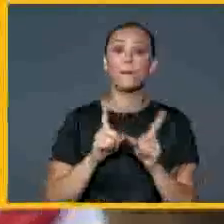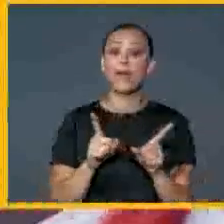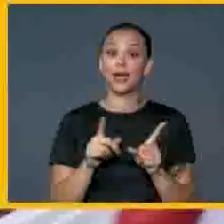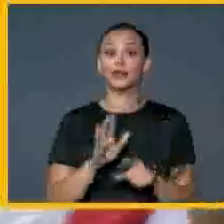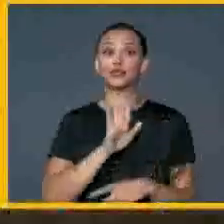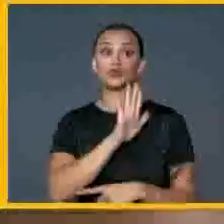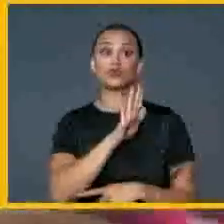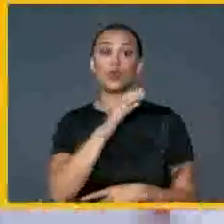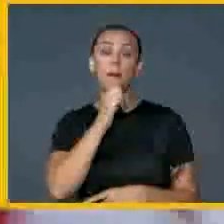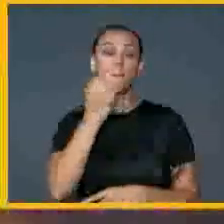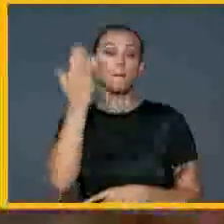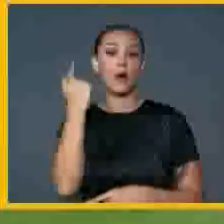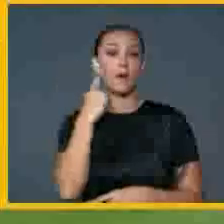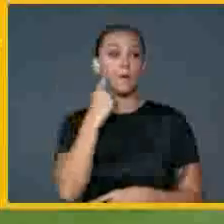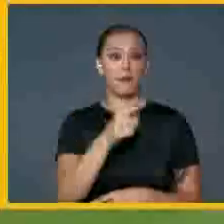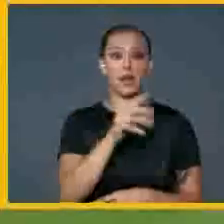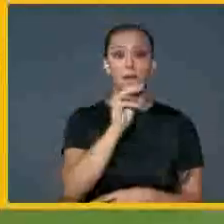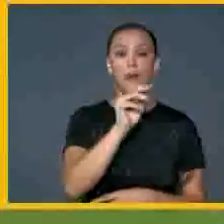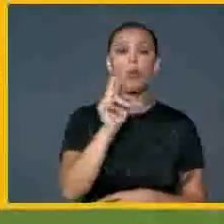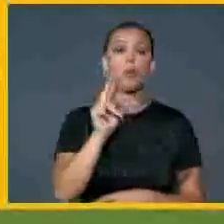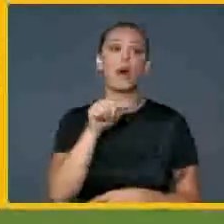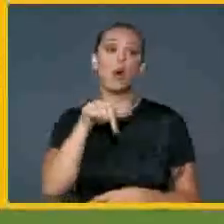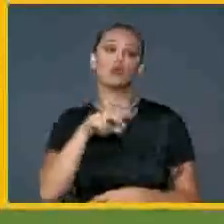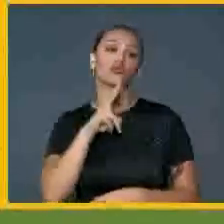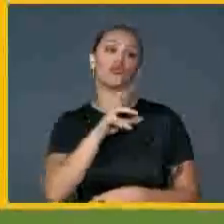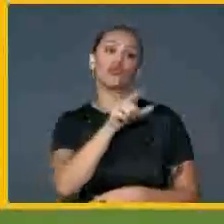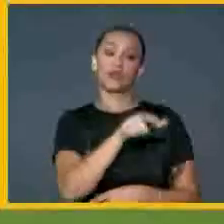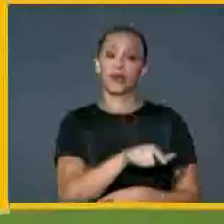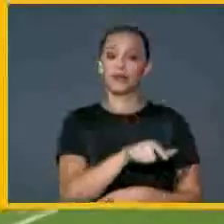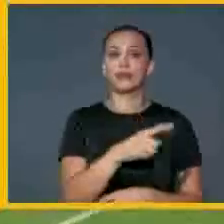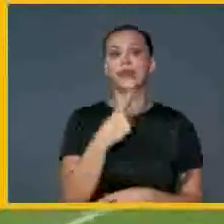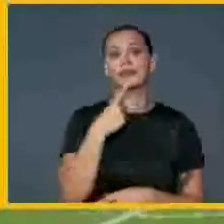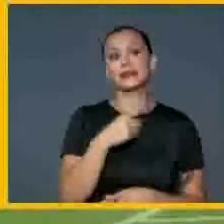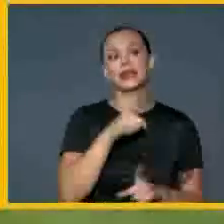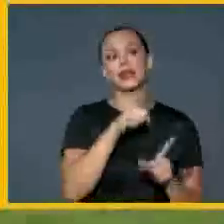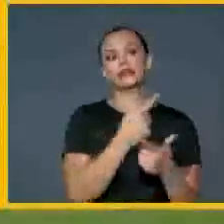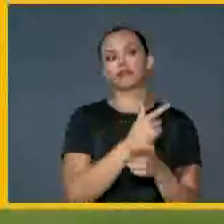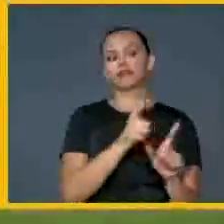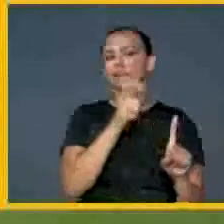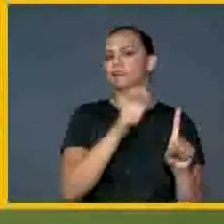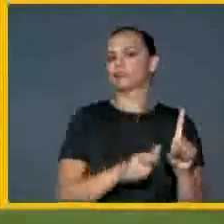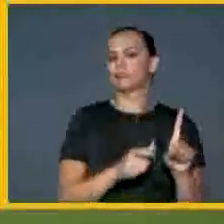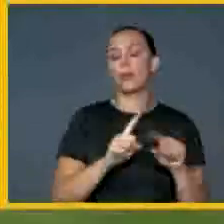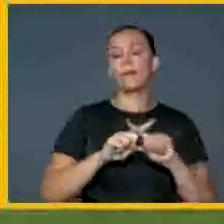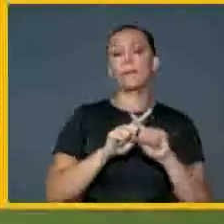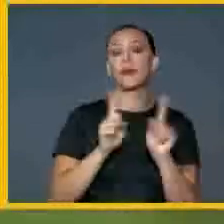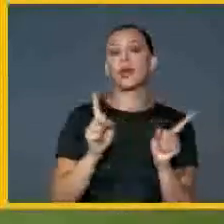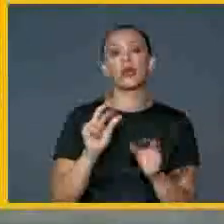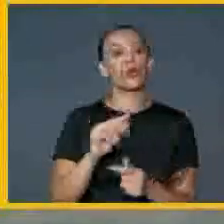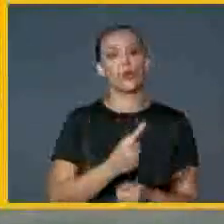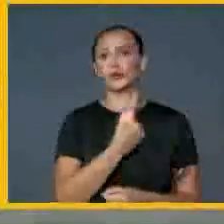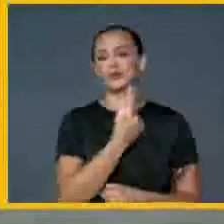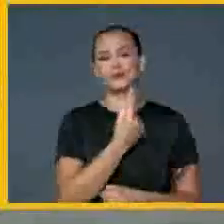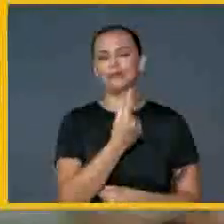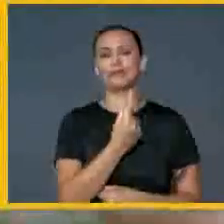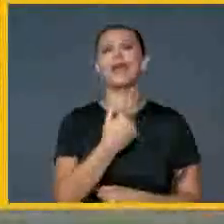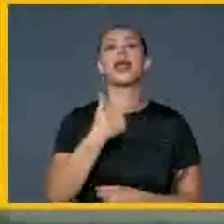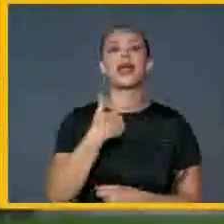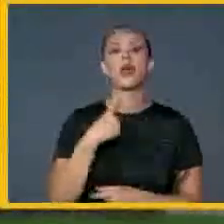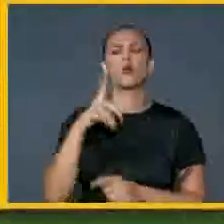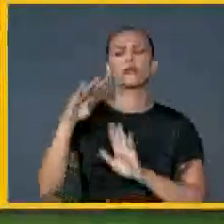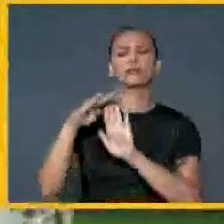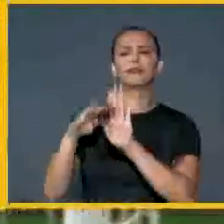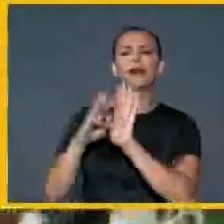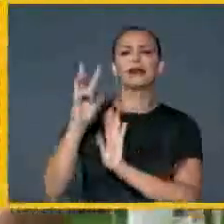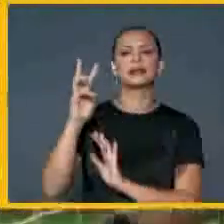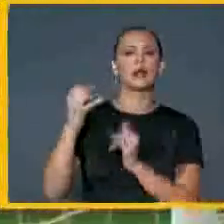pese a su pasado, para Michael Umaña, hoy su realidad le dicta que es agente libre. Pero no es el único. Existe una lista